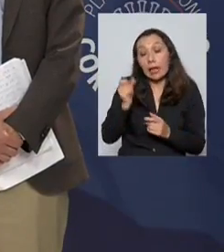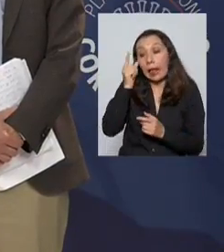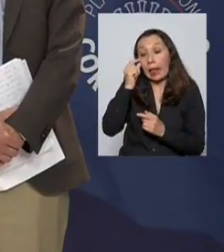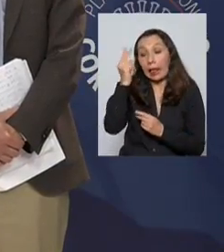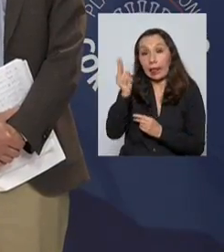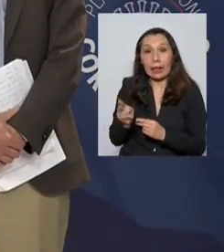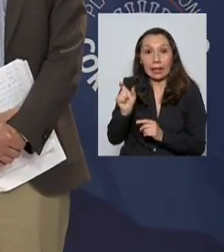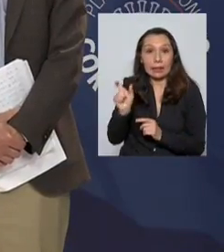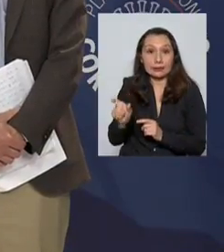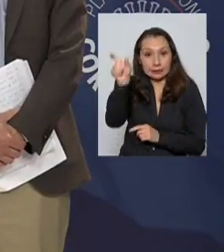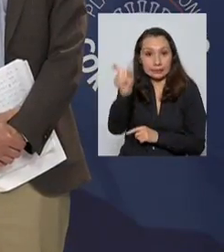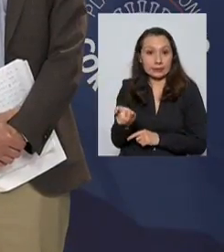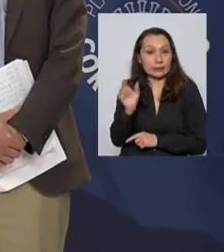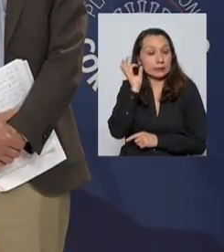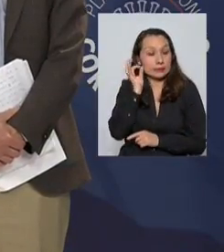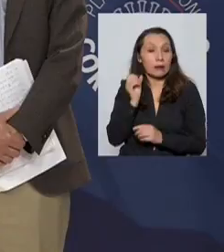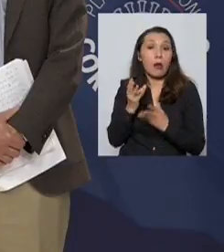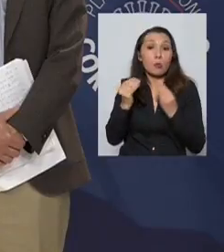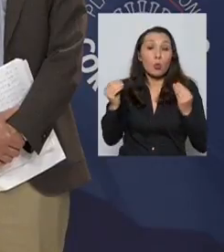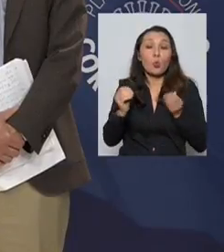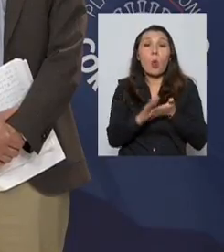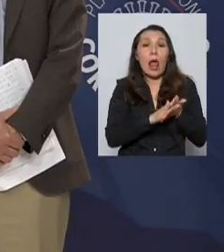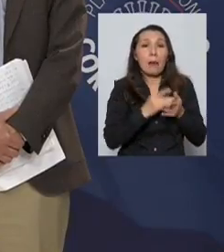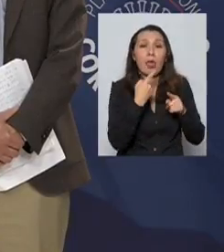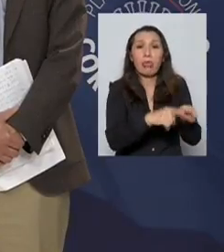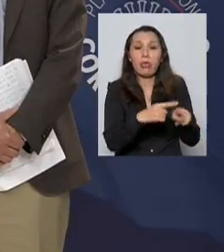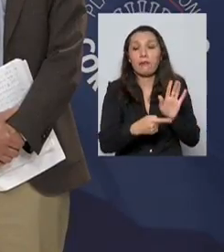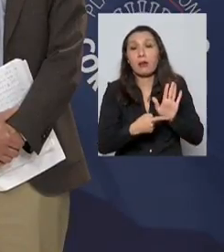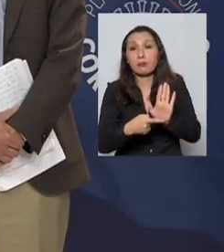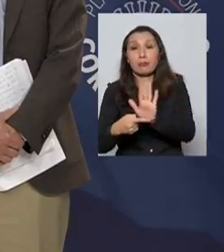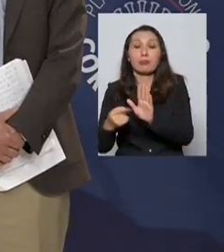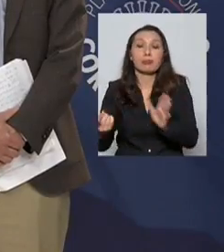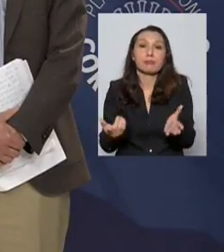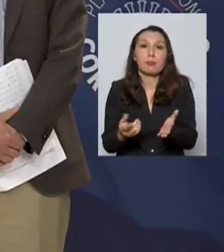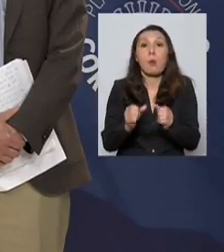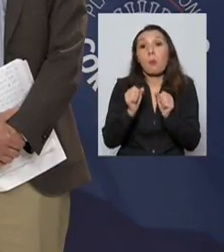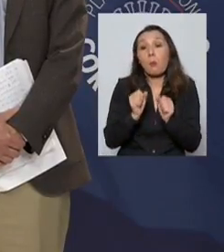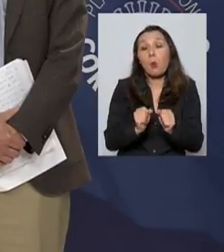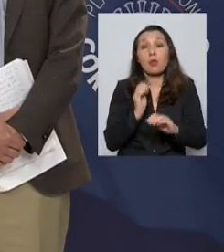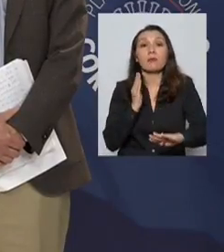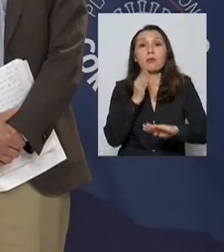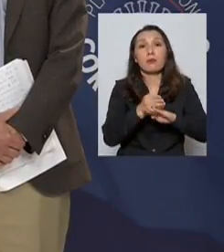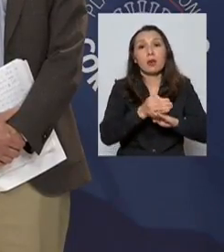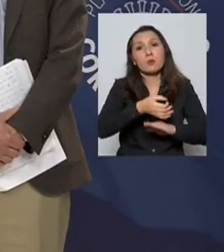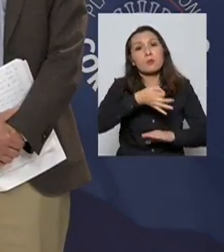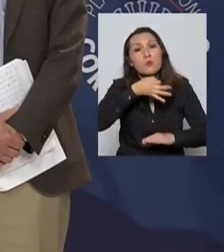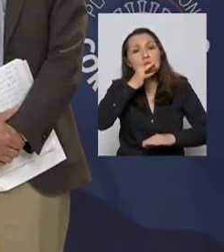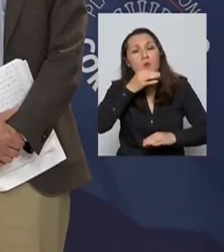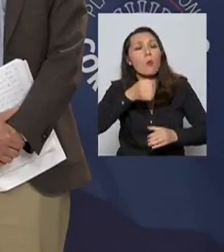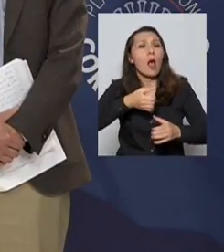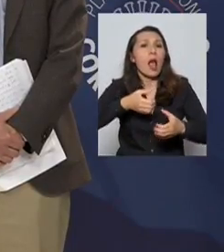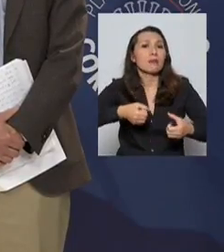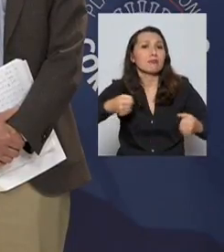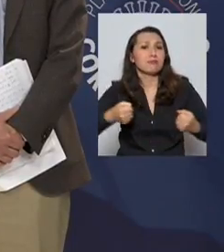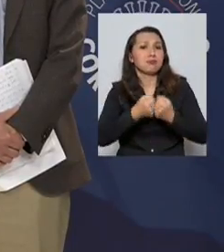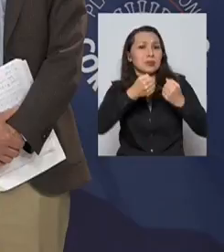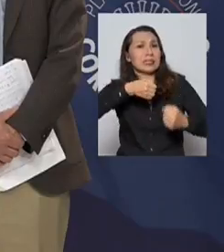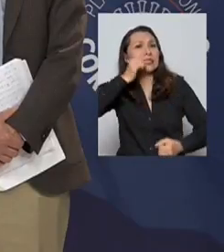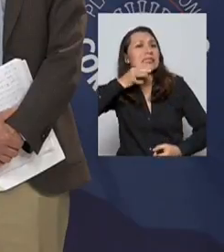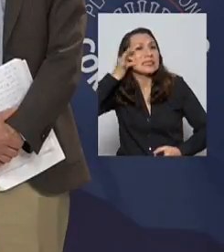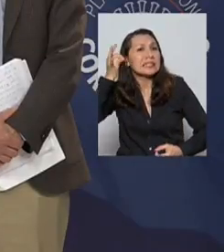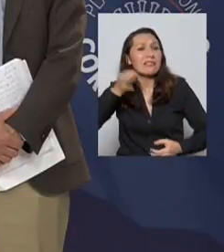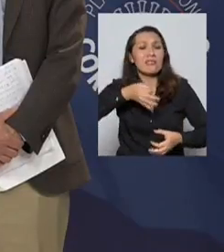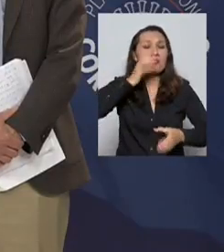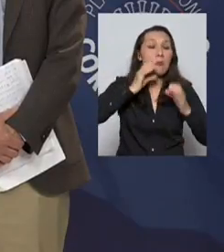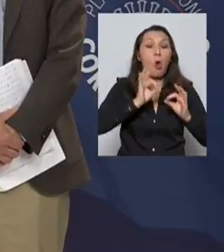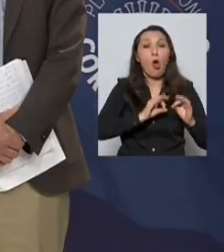comprendo. Puede haber múltiples ejemplos, puede ser ir a tomar cerveza, por ejemplo, ir a comerse una